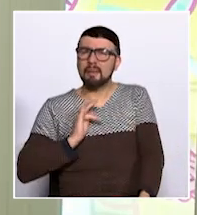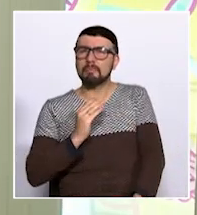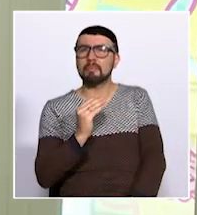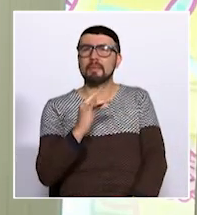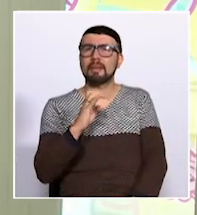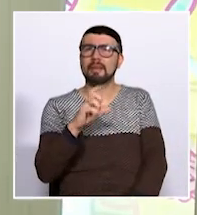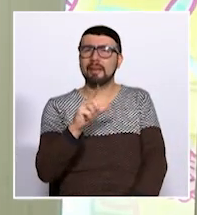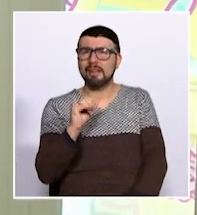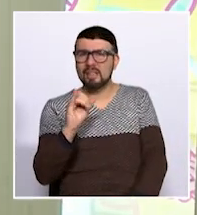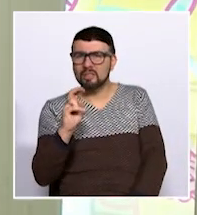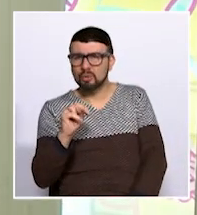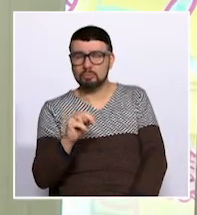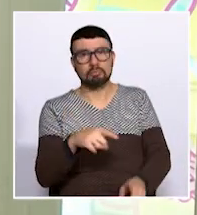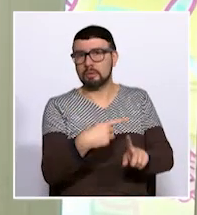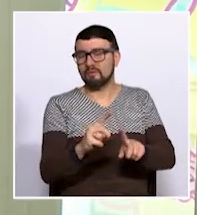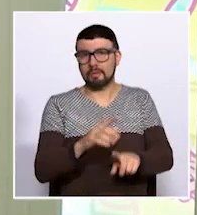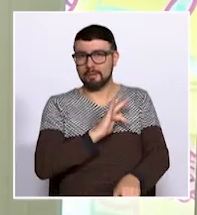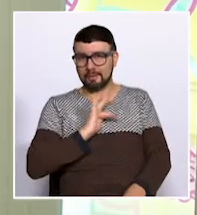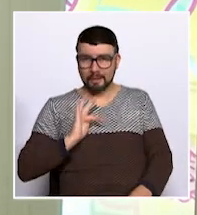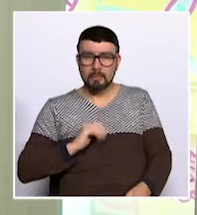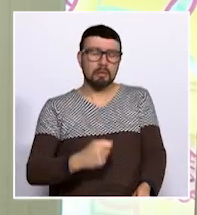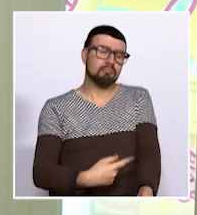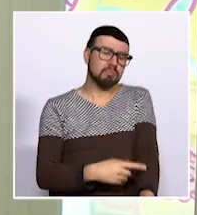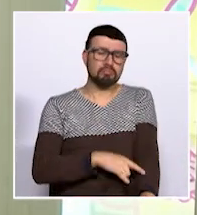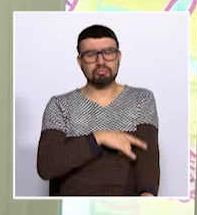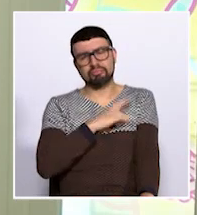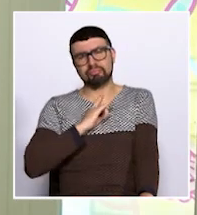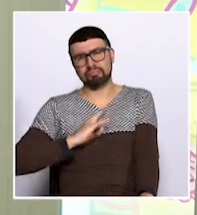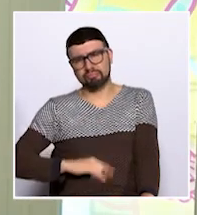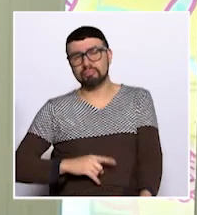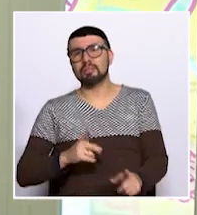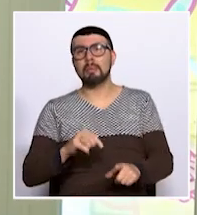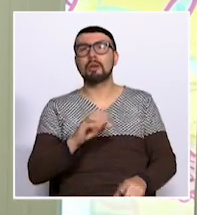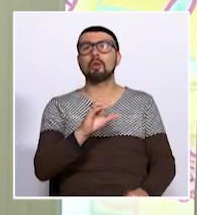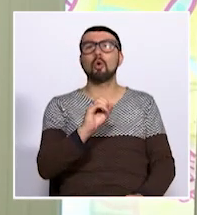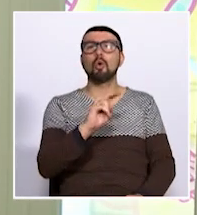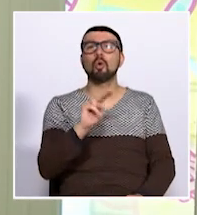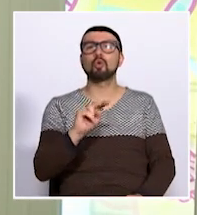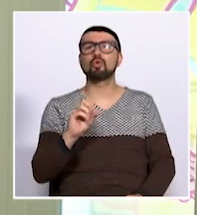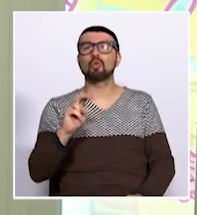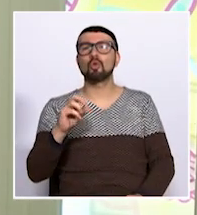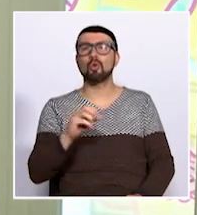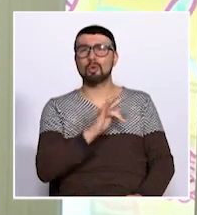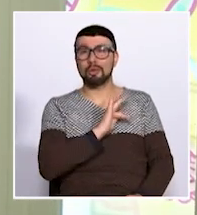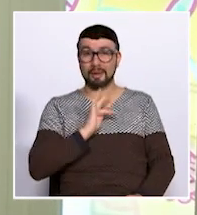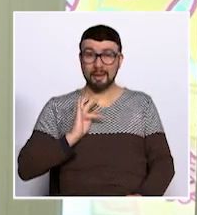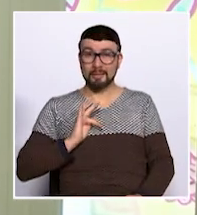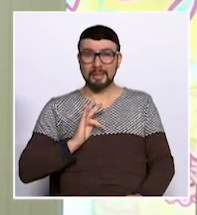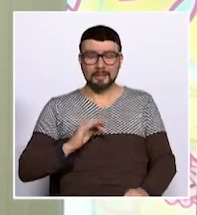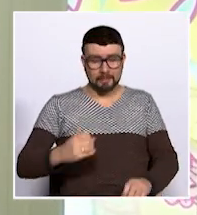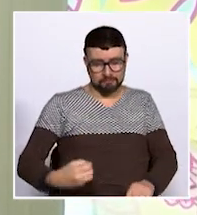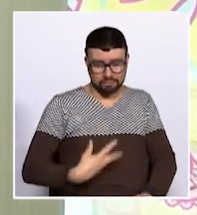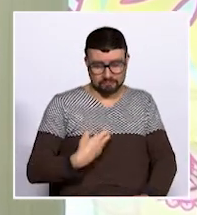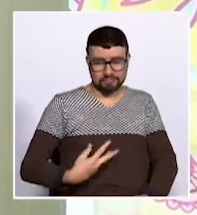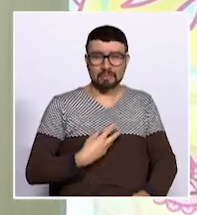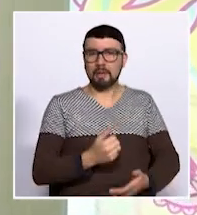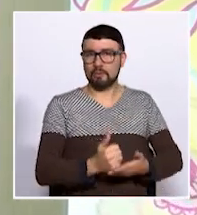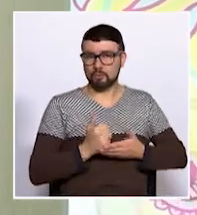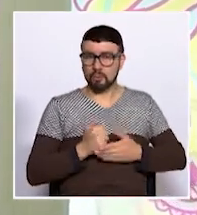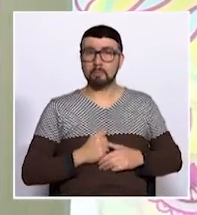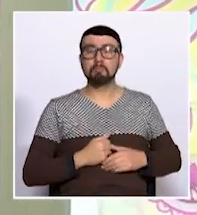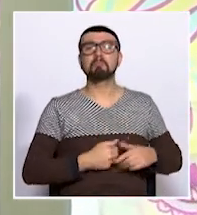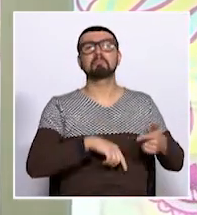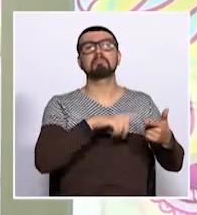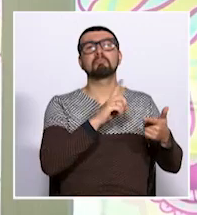con otras terapias, pero también la parte de ozonoterapia. Después pasamos a ese también proceso de desintoxicación